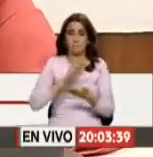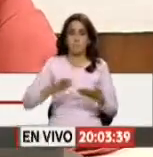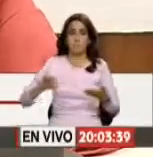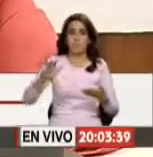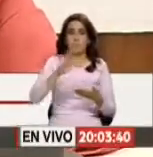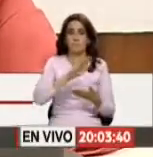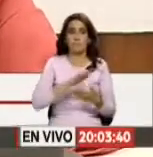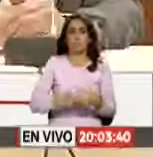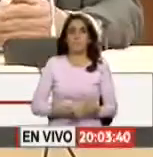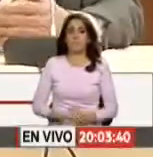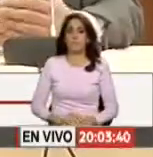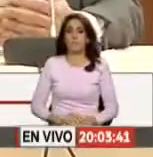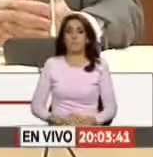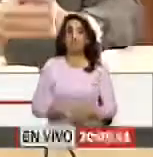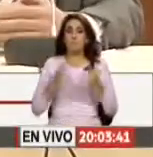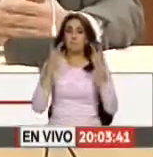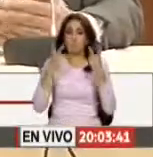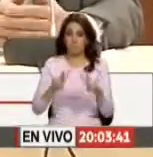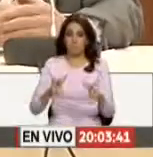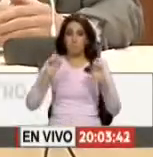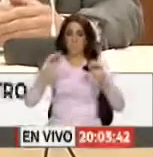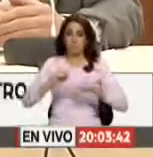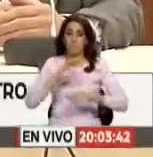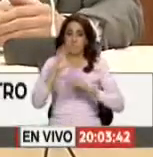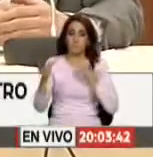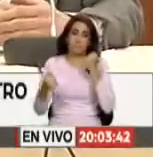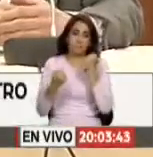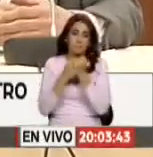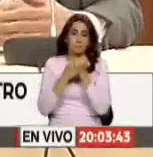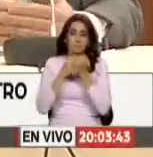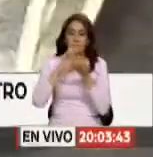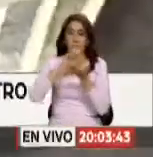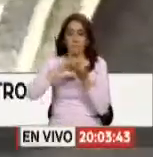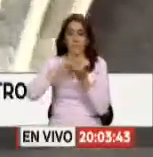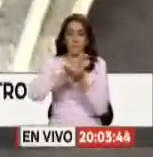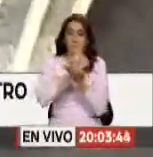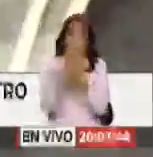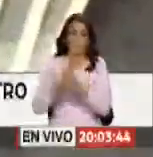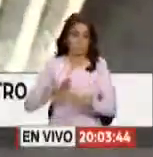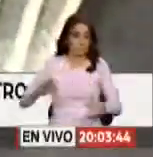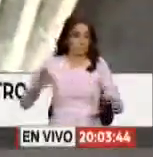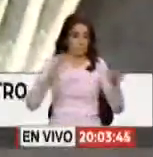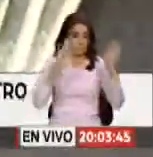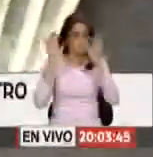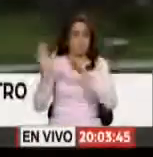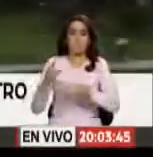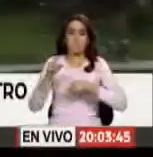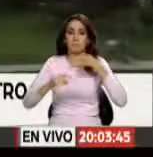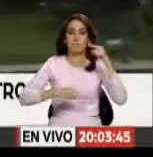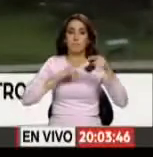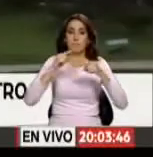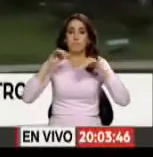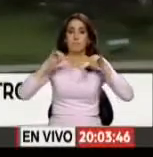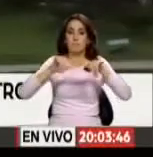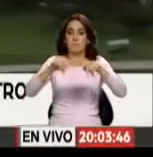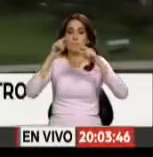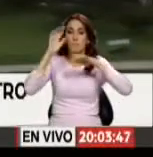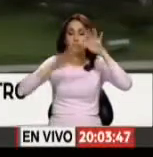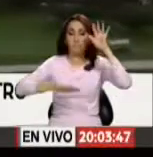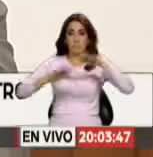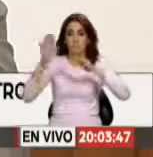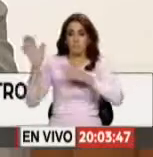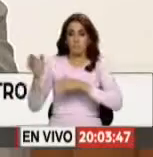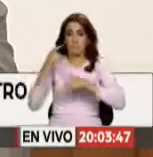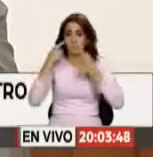de Parlaméricas. También se abordará lo relacionado a la legislación para el combate a la corrupción, un problema que ha golpeado a países de la